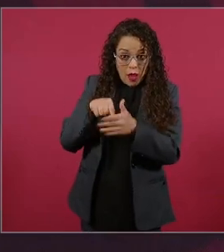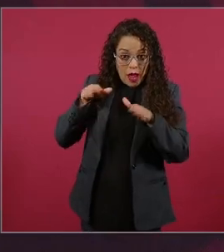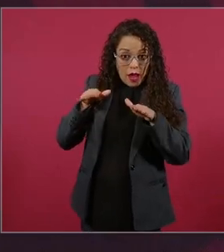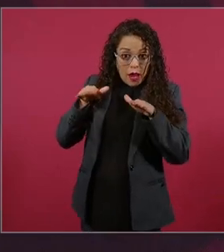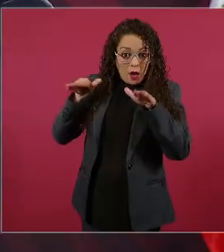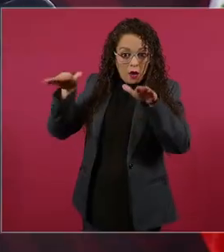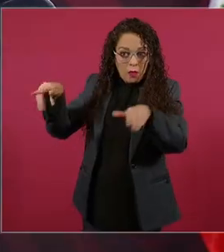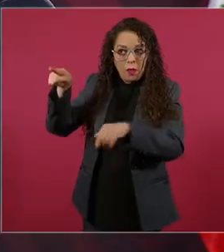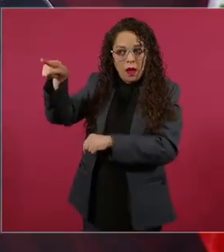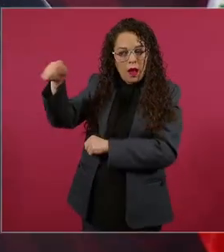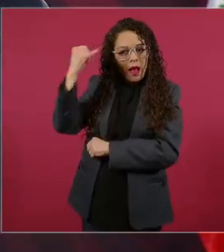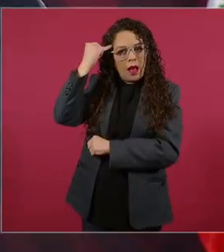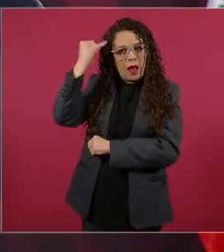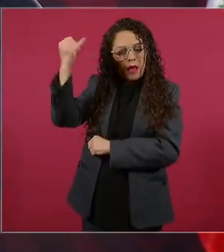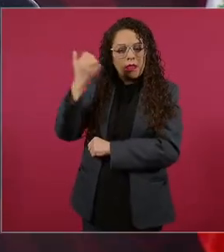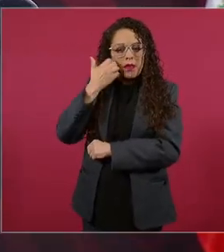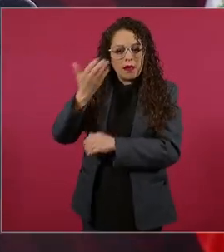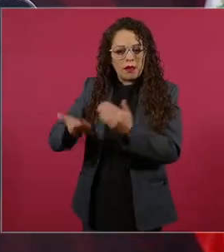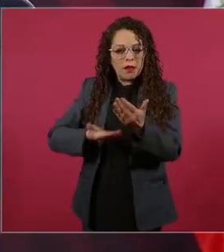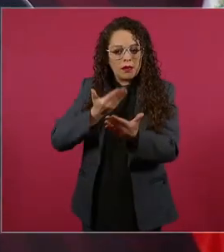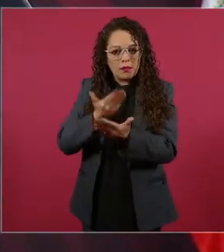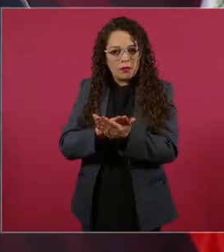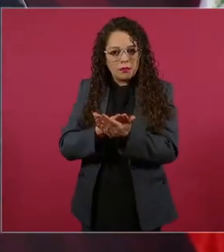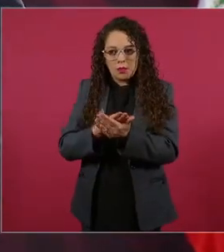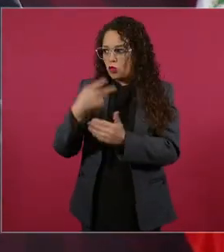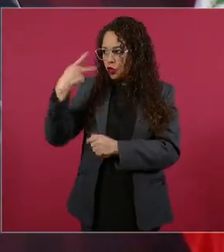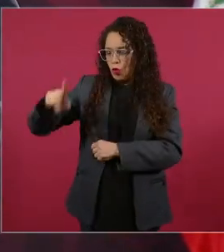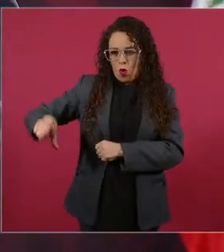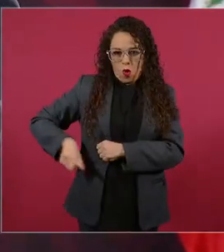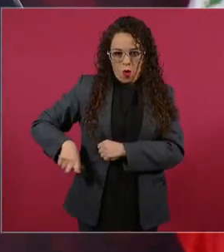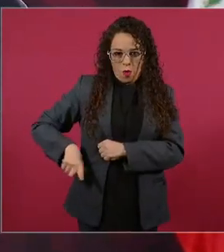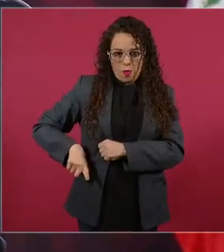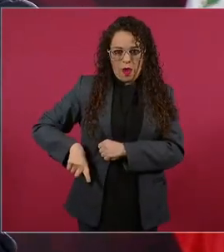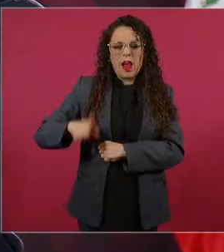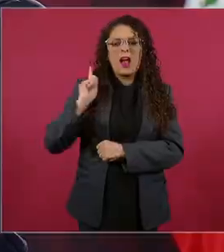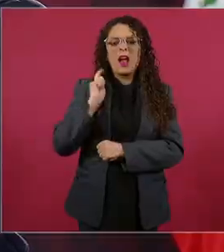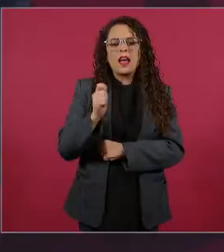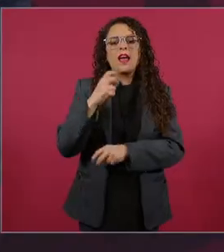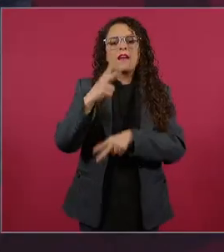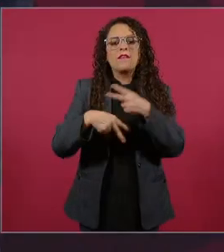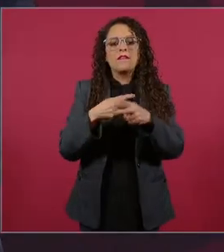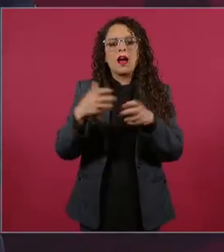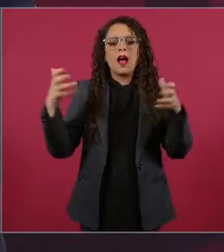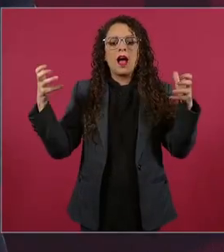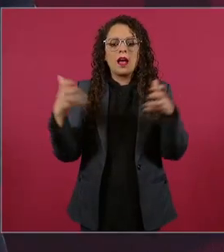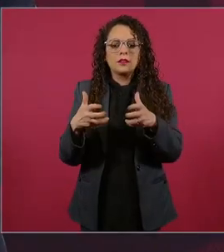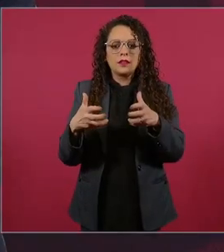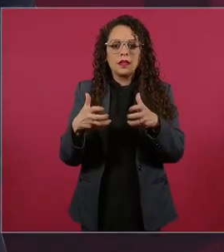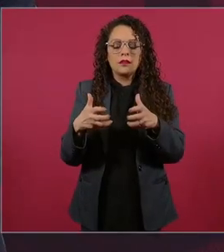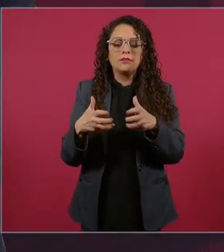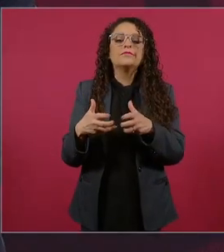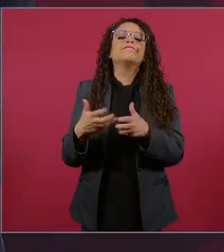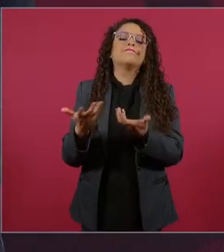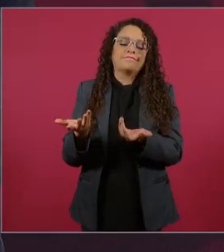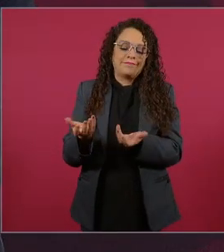va a construir, o sea, el nuevo gobierno, el tren a Pachuca.